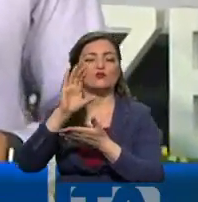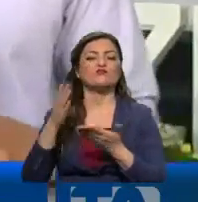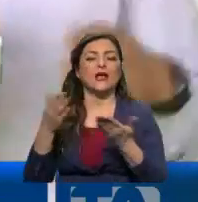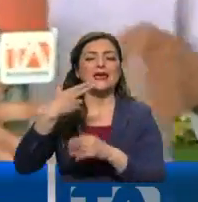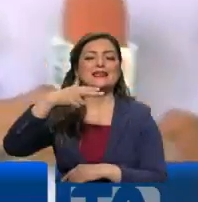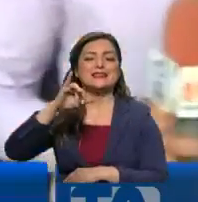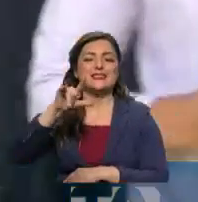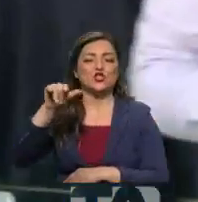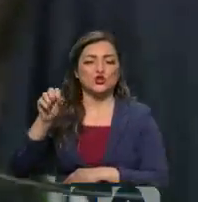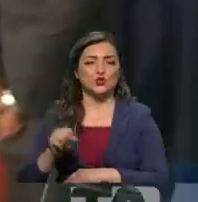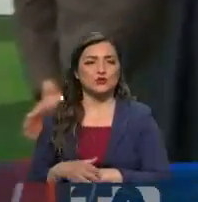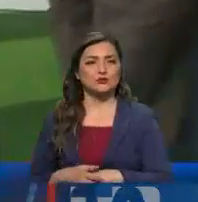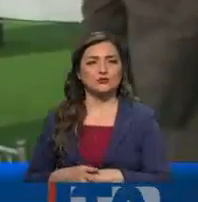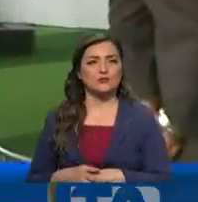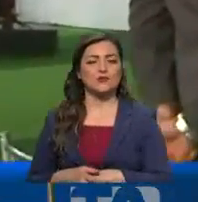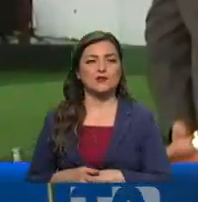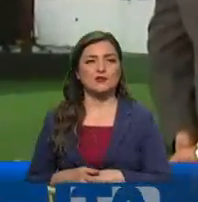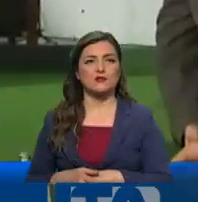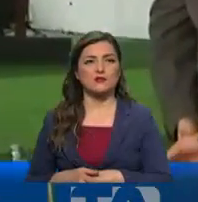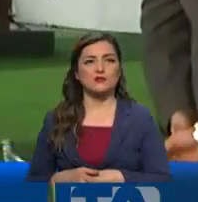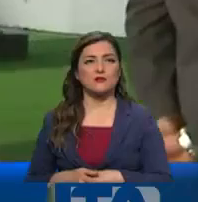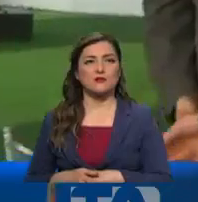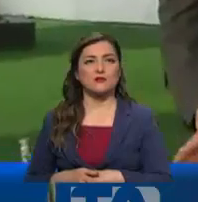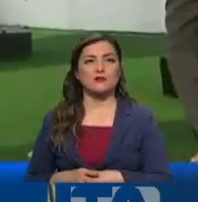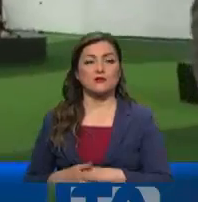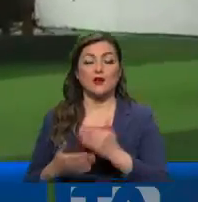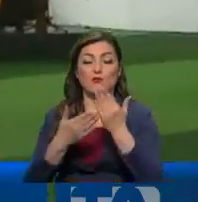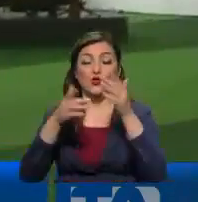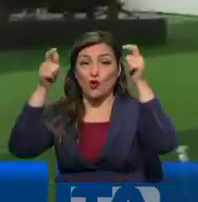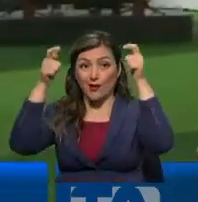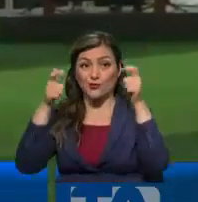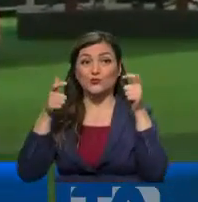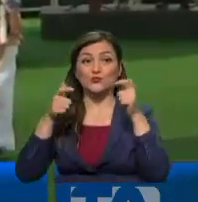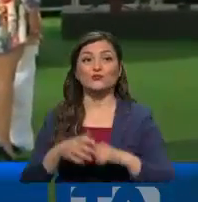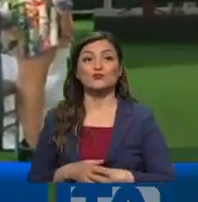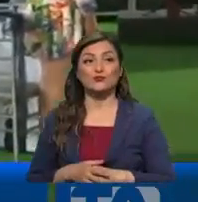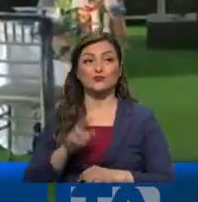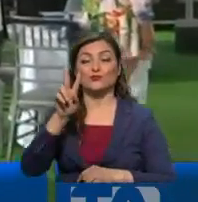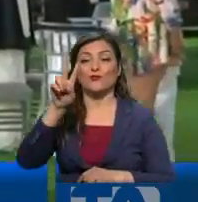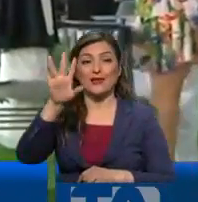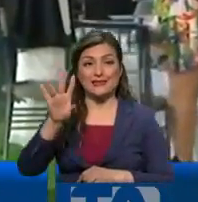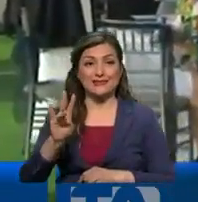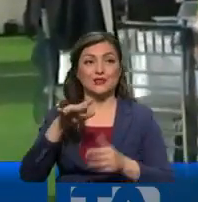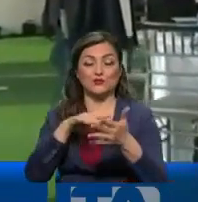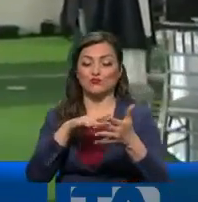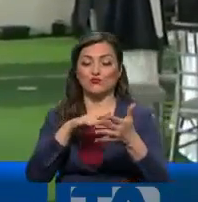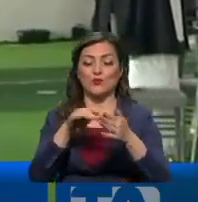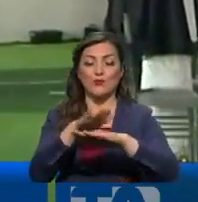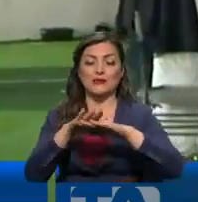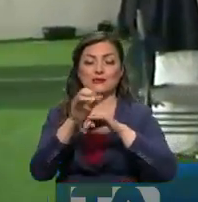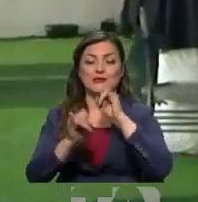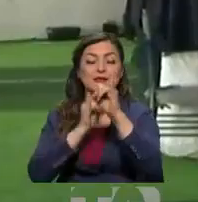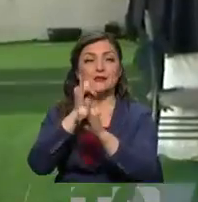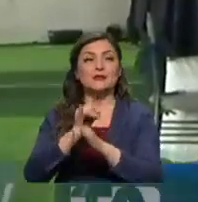los Chillos. Aquí se está llevando a cabo la ceremonia de graduación de 27 estudiantes del